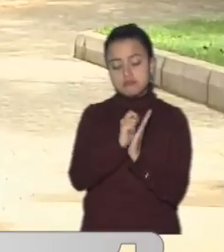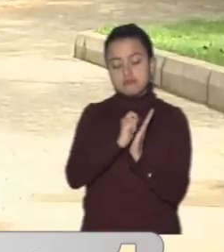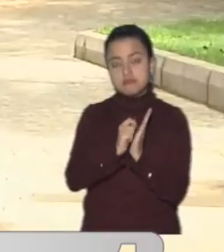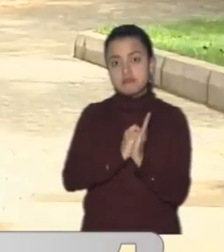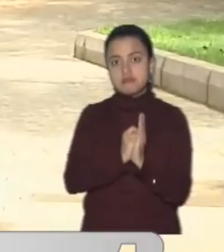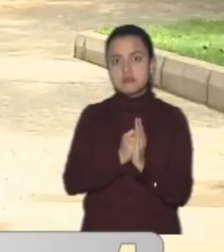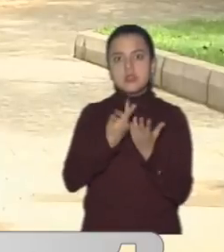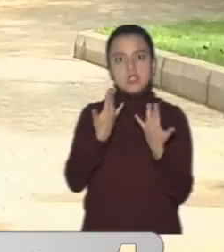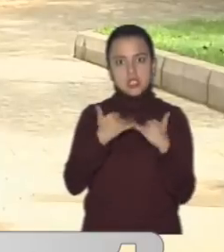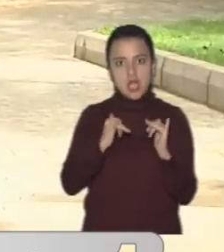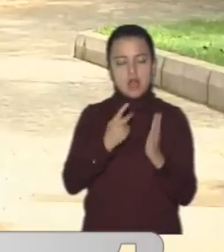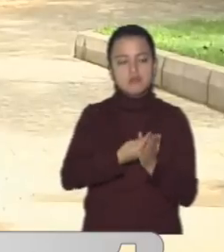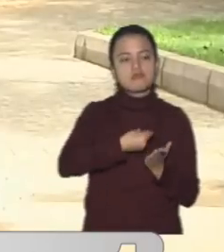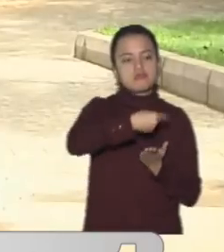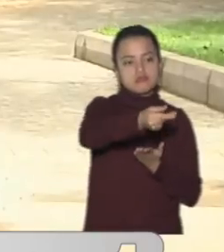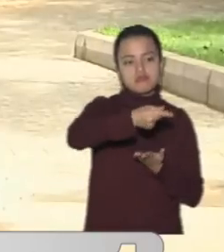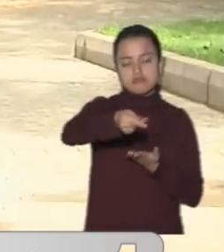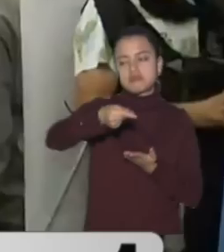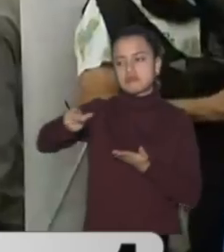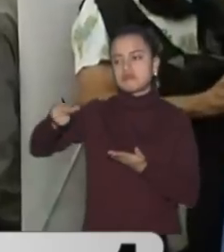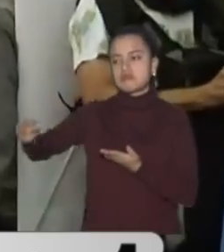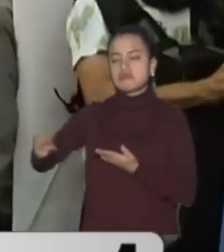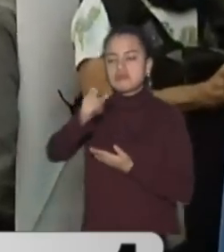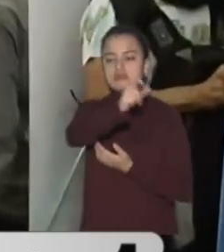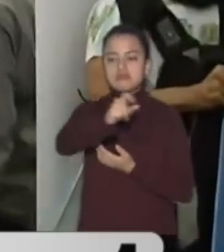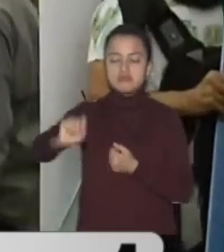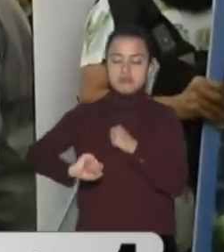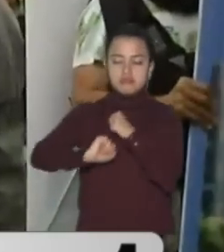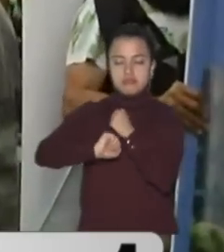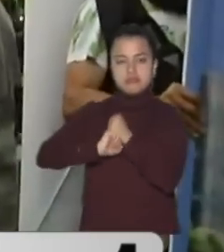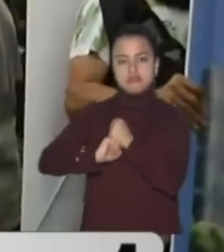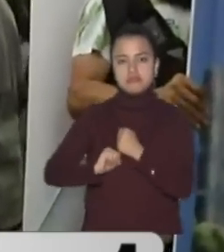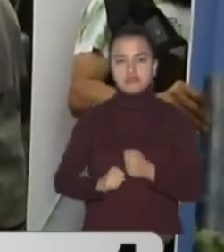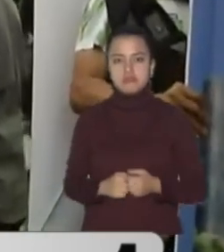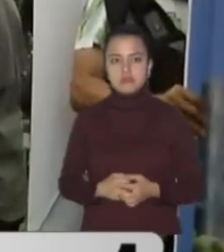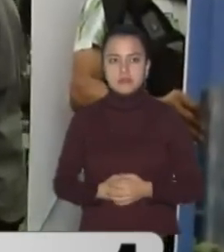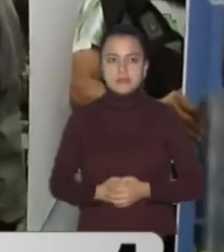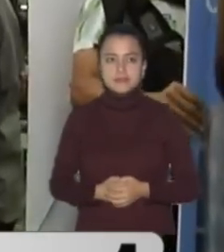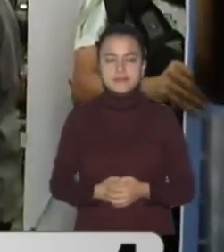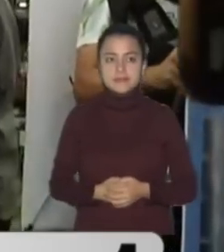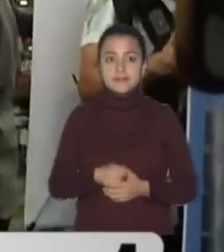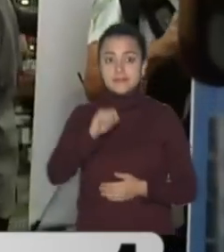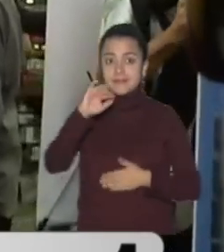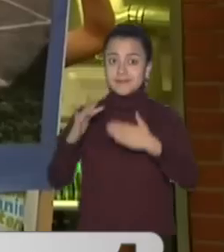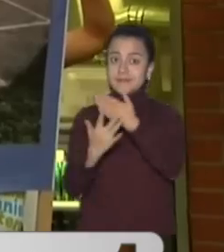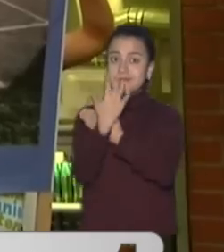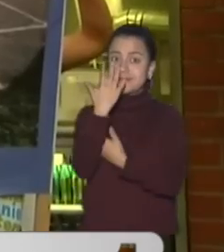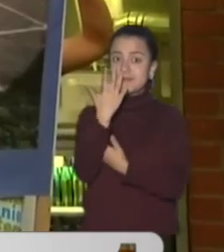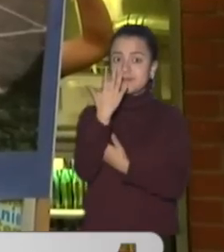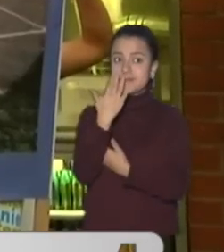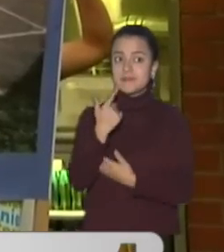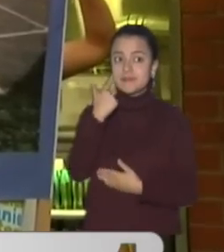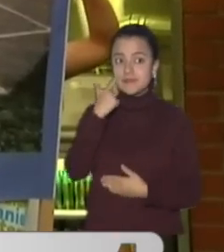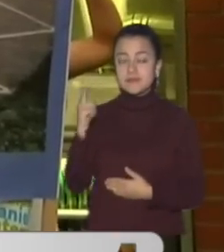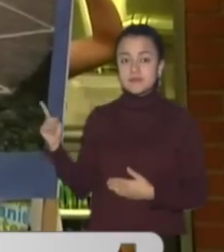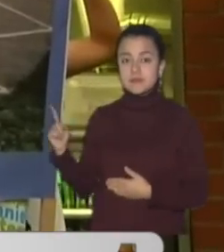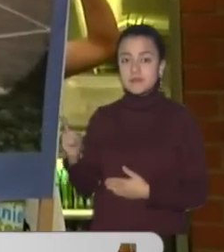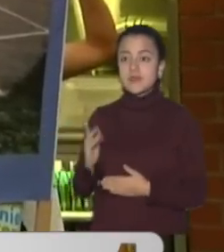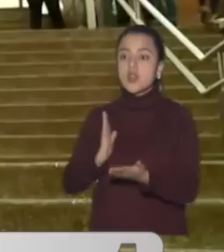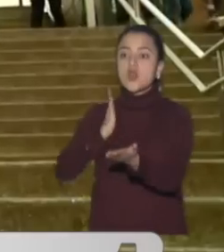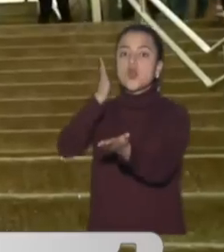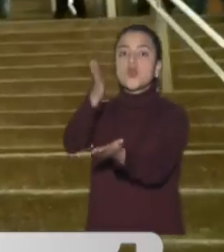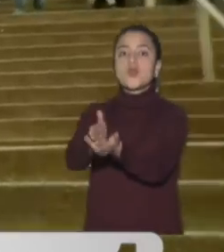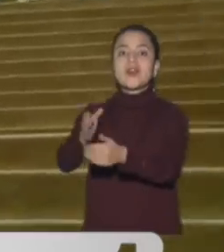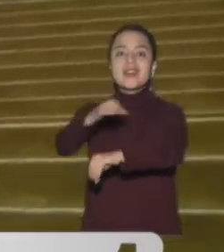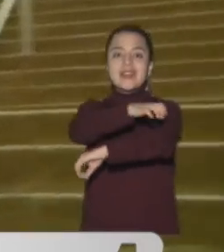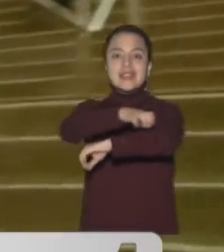ciudadanía pidiendo su apoyo para defenderse. A las 5 de la mañana, el alcalde suspendido de Medellín, Daniel Quintero, llegó a la estación